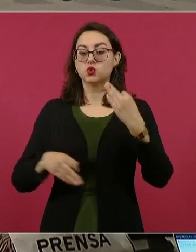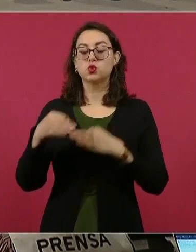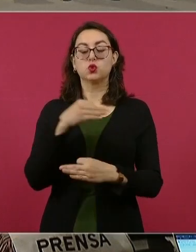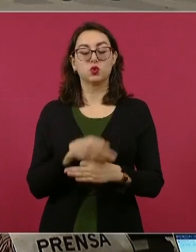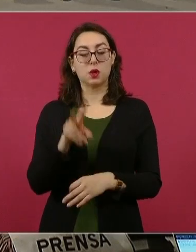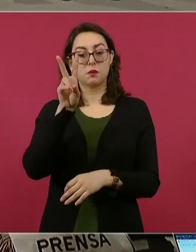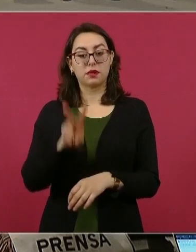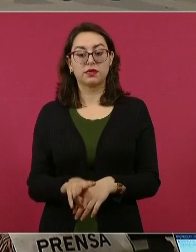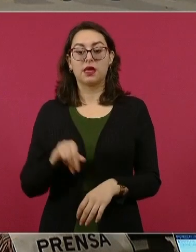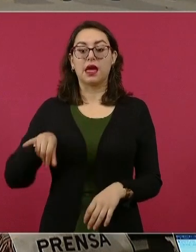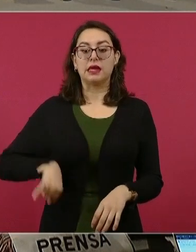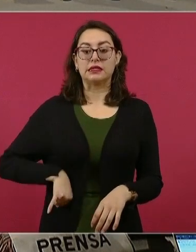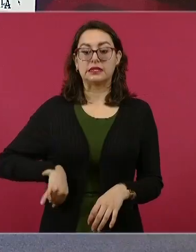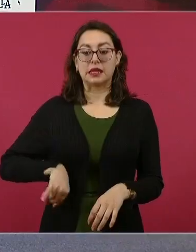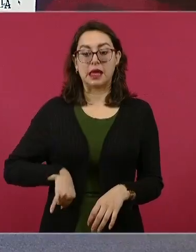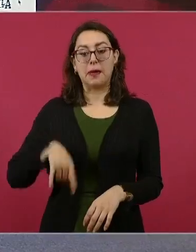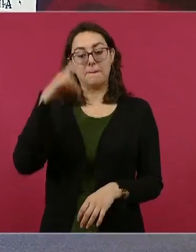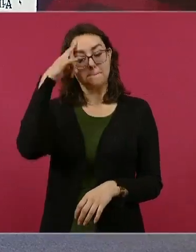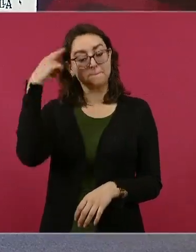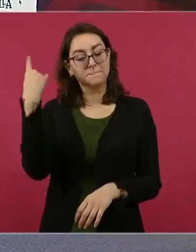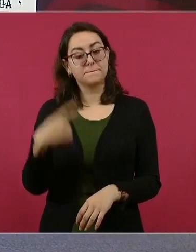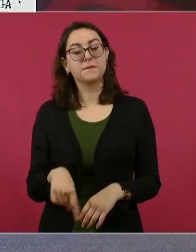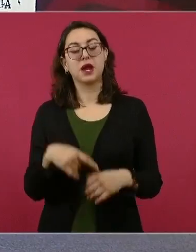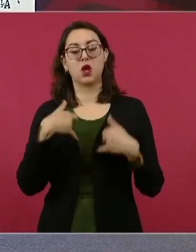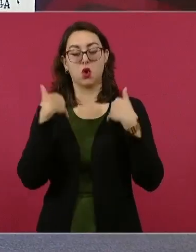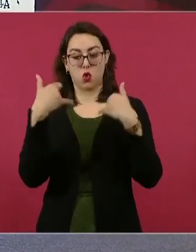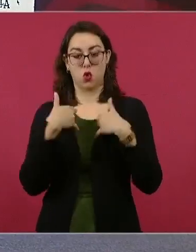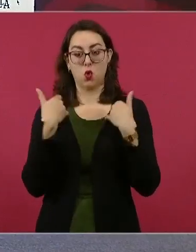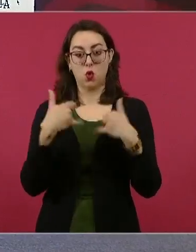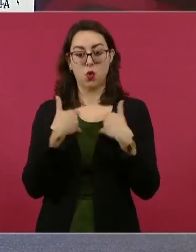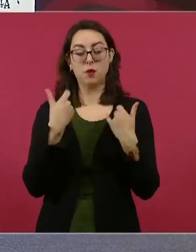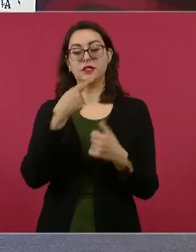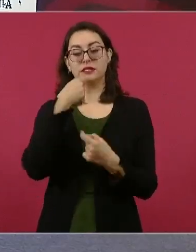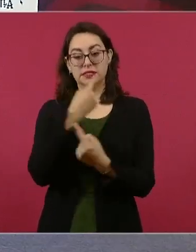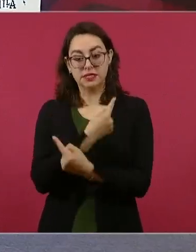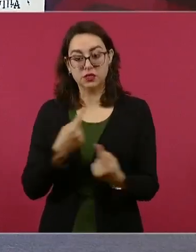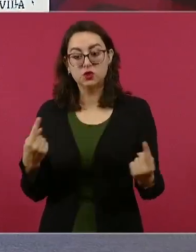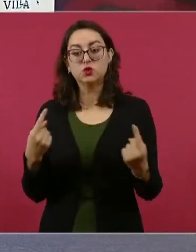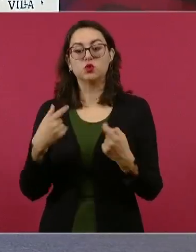el bienestar de las niñas, de los niños, de los jóvenes y de los adolescentes.